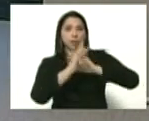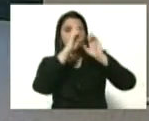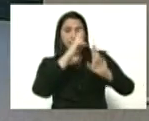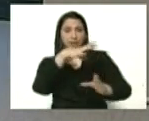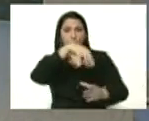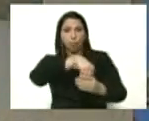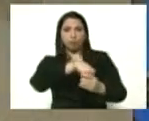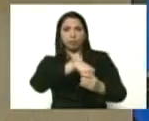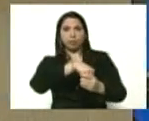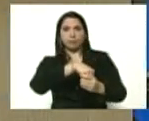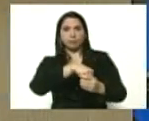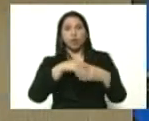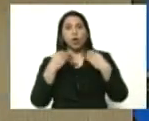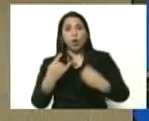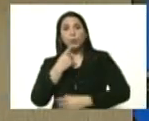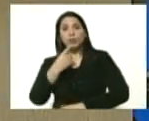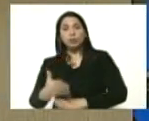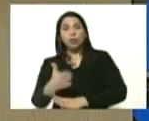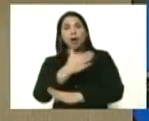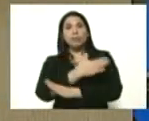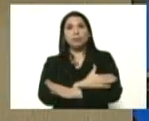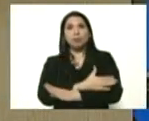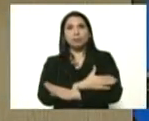cuarentena. Como les había dicho antes,